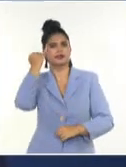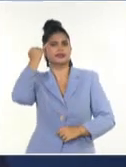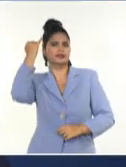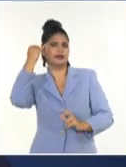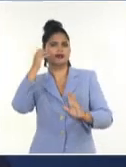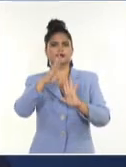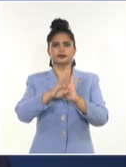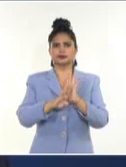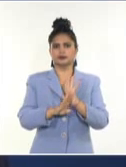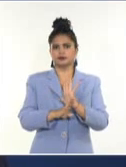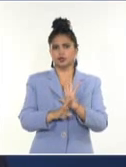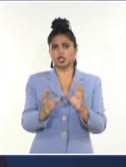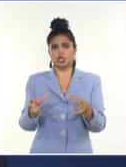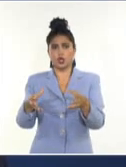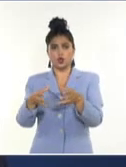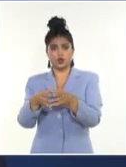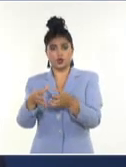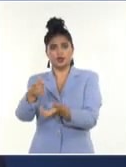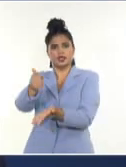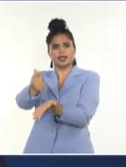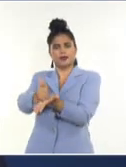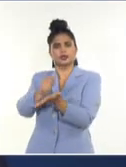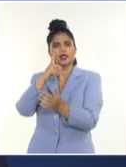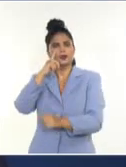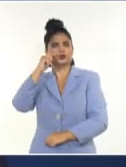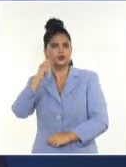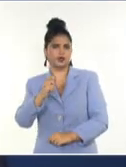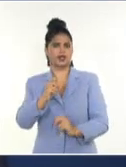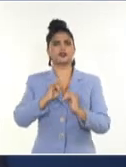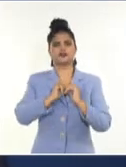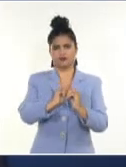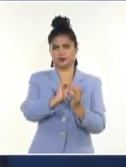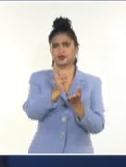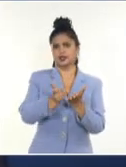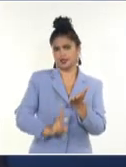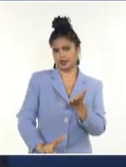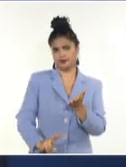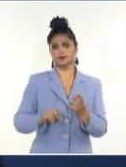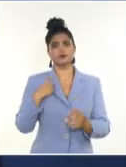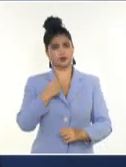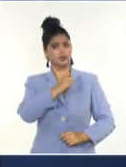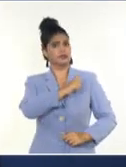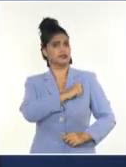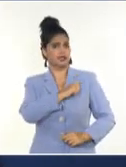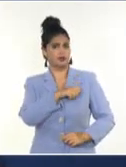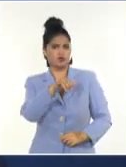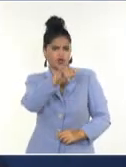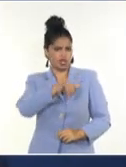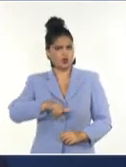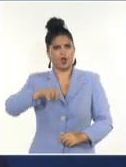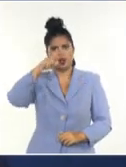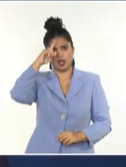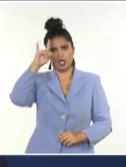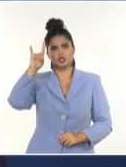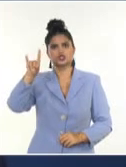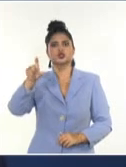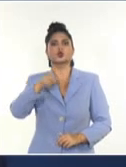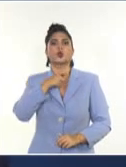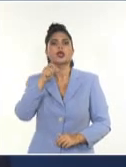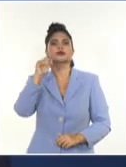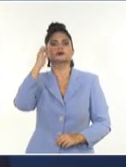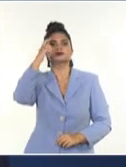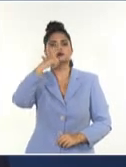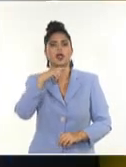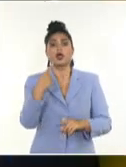de la unión de Kiev, a la vez que esclareció, y cito, queremos que sea como Suecia, Finlandia y algunos otros aliados que